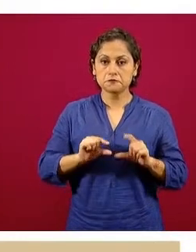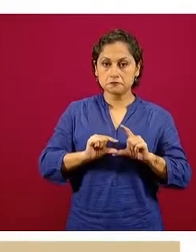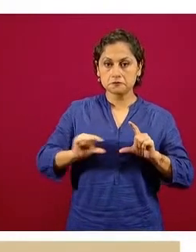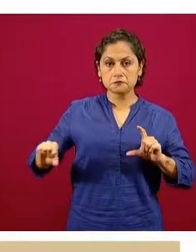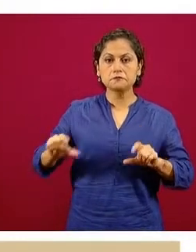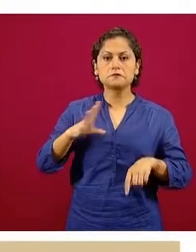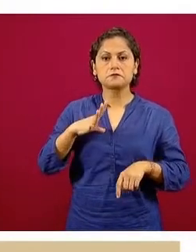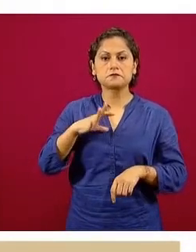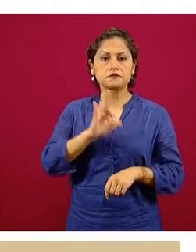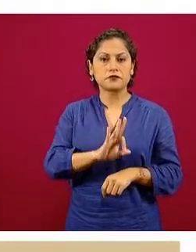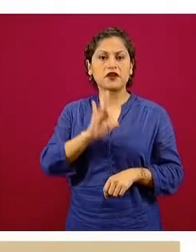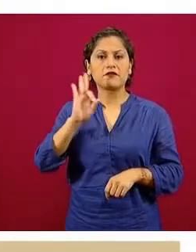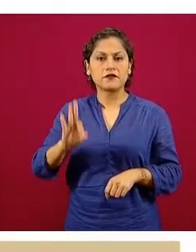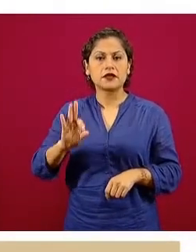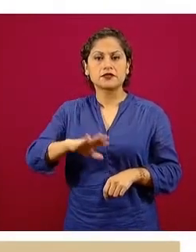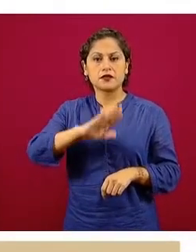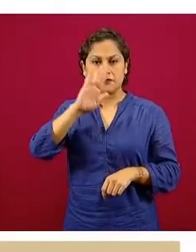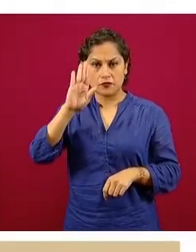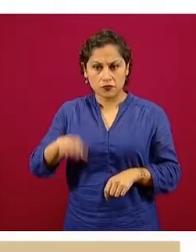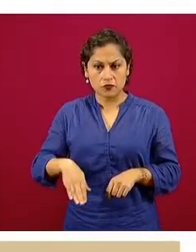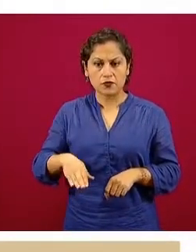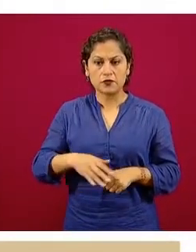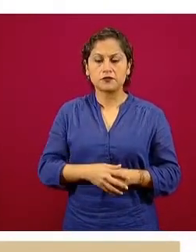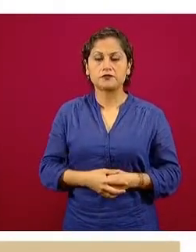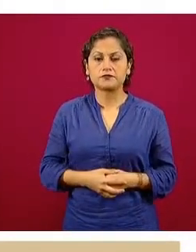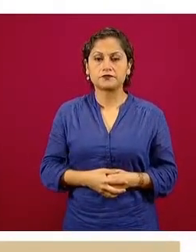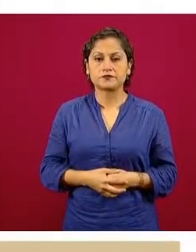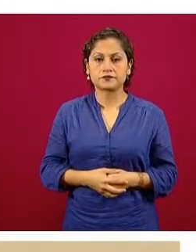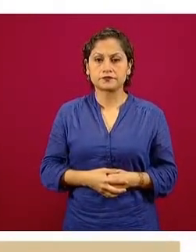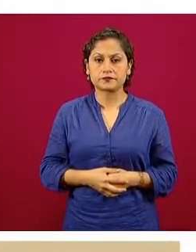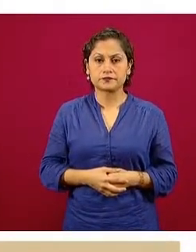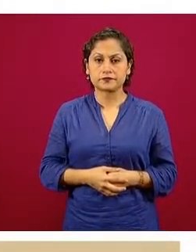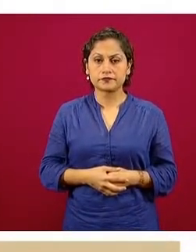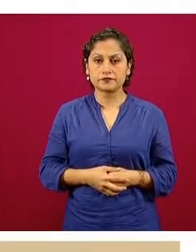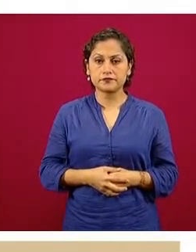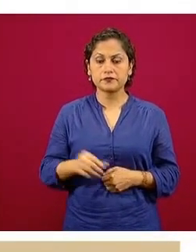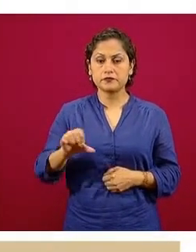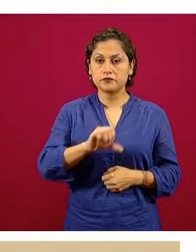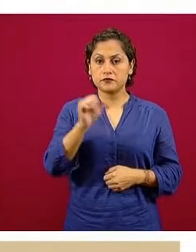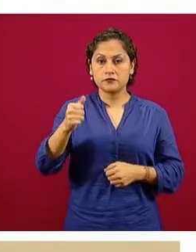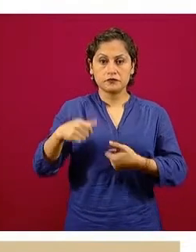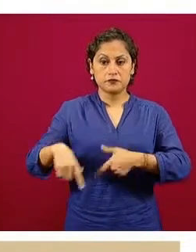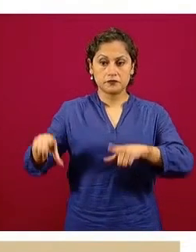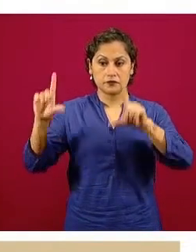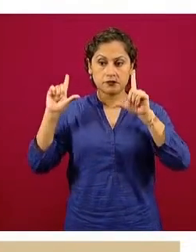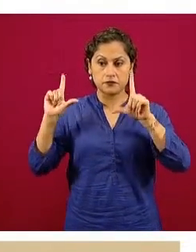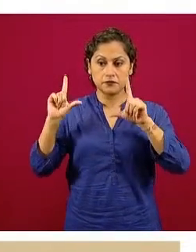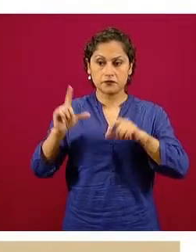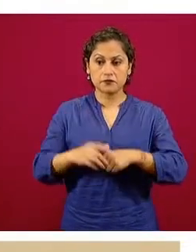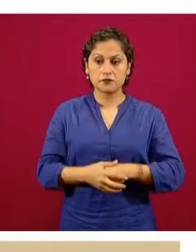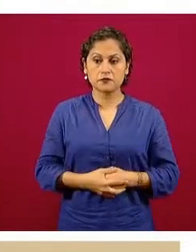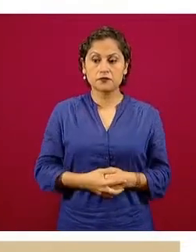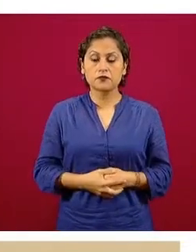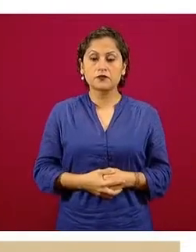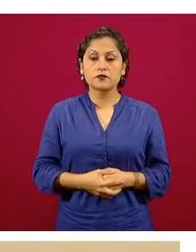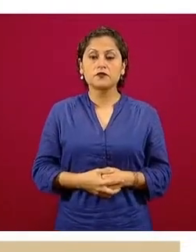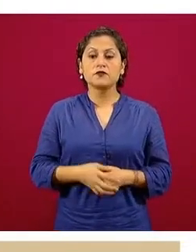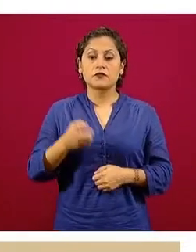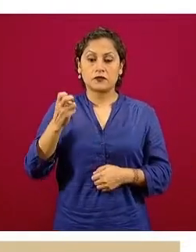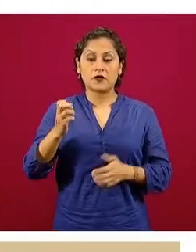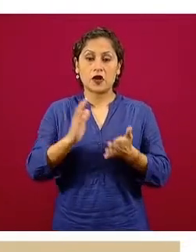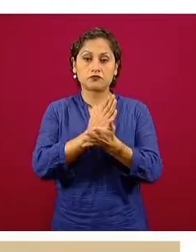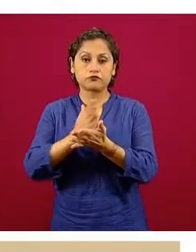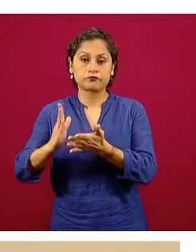segmentos naranjas claros en las en las barras azules veamos la siguiente diapositiva es la distribución por entidad